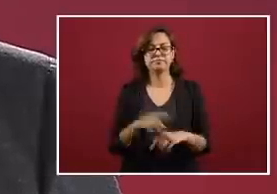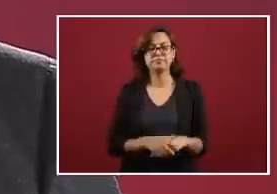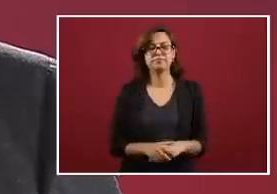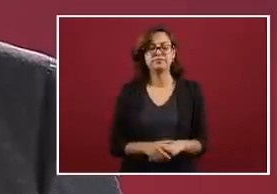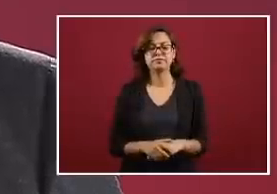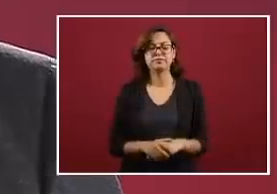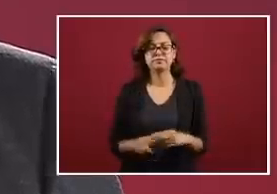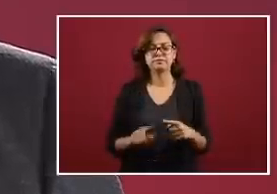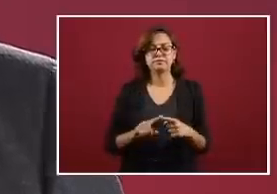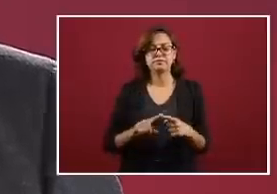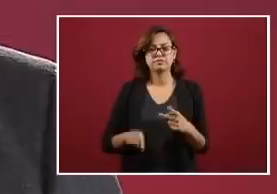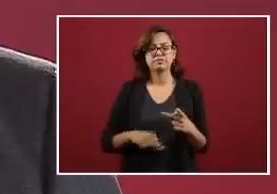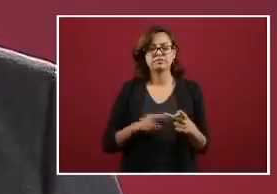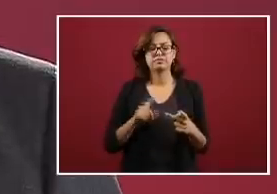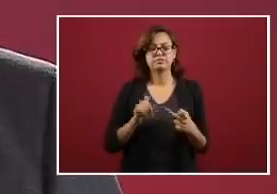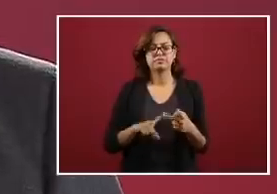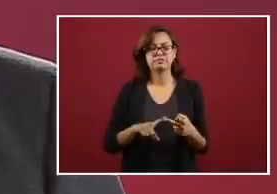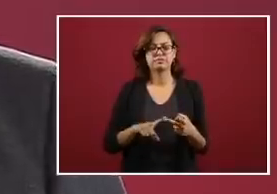que